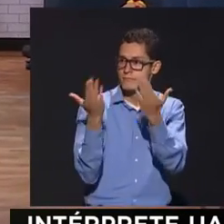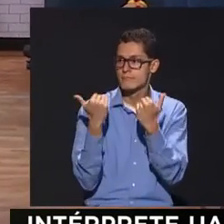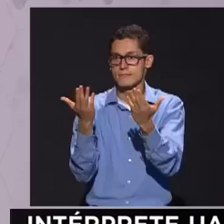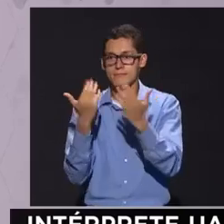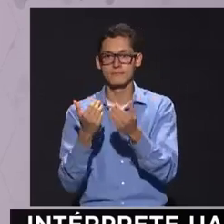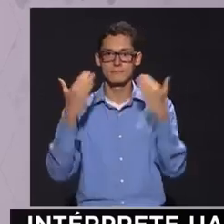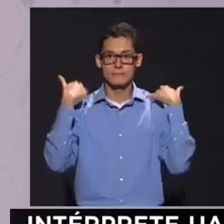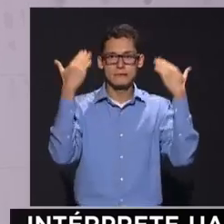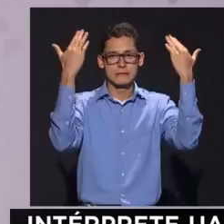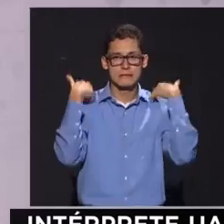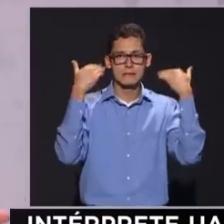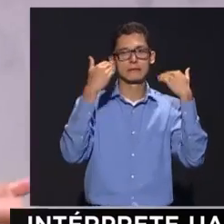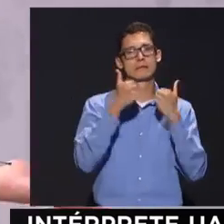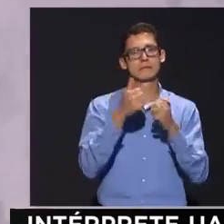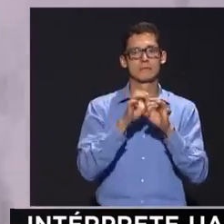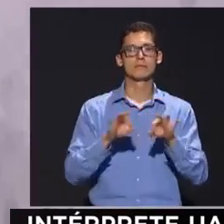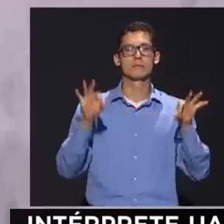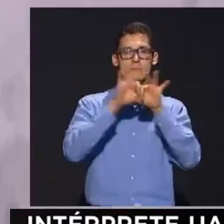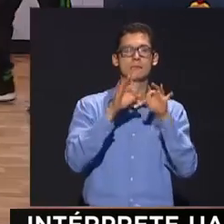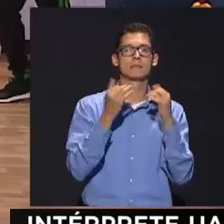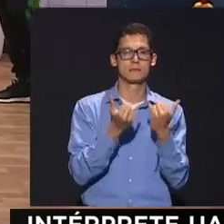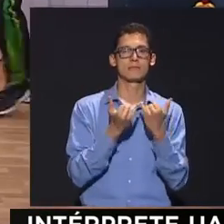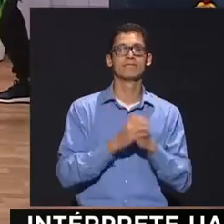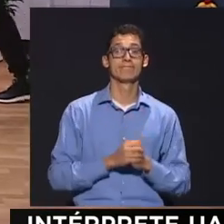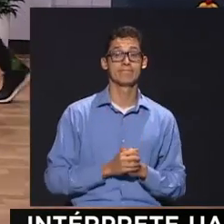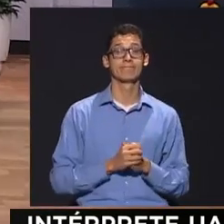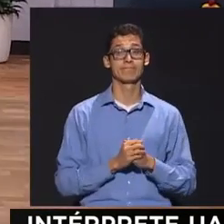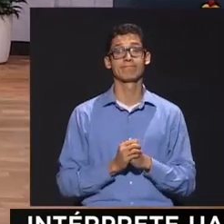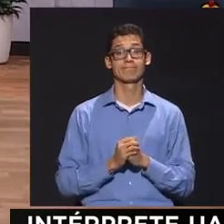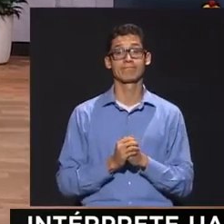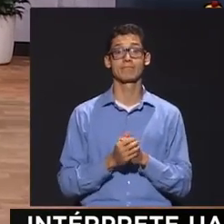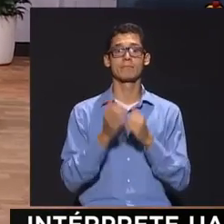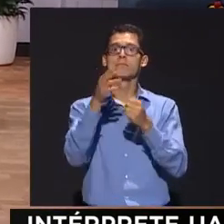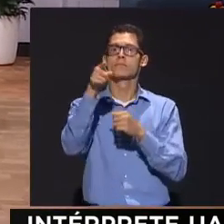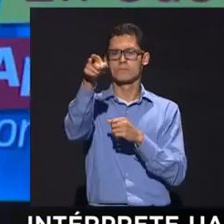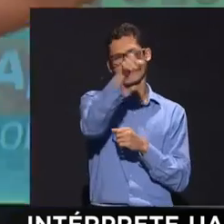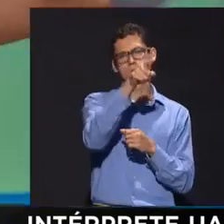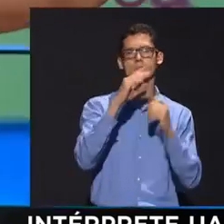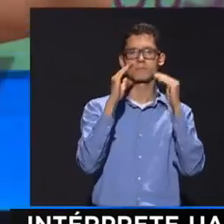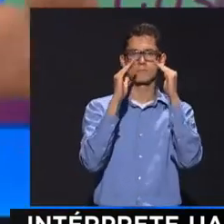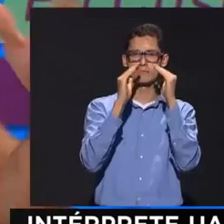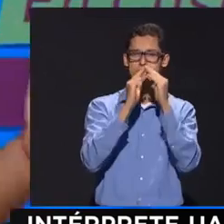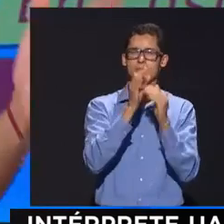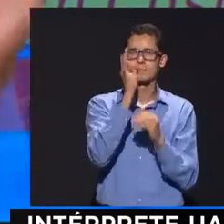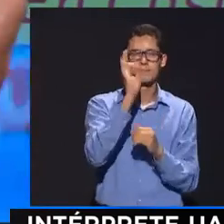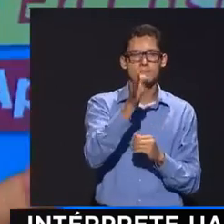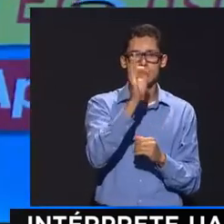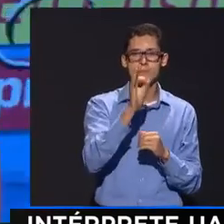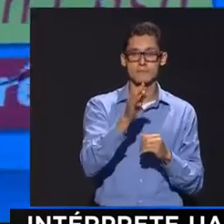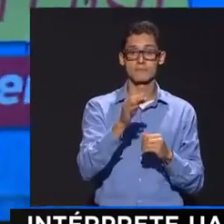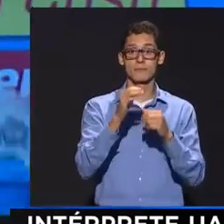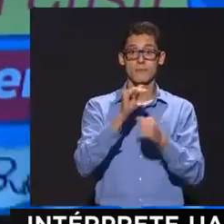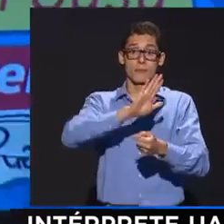que es muy ganador en esa época promovernos bueno es muy importante que desde sus casas escuchen el mensaje de la